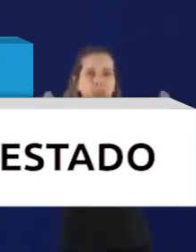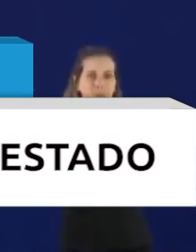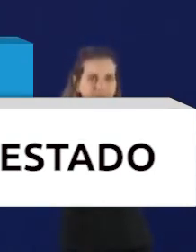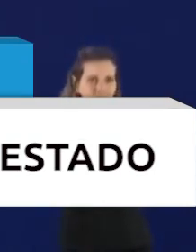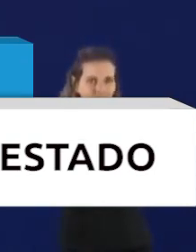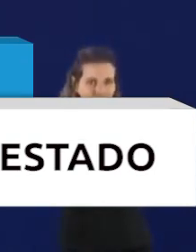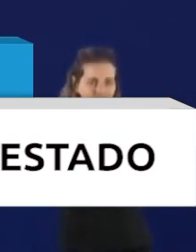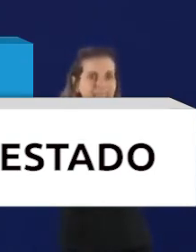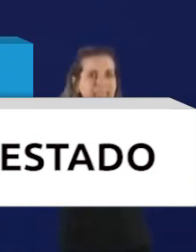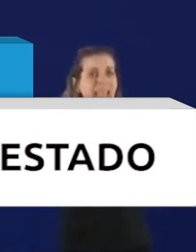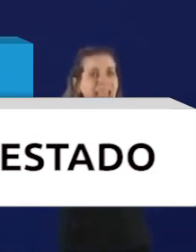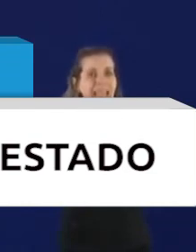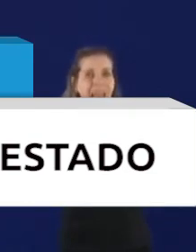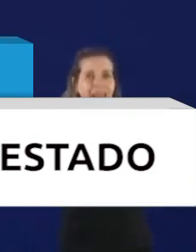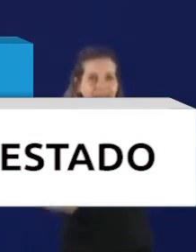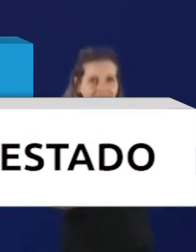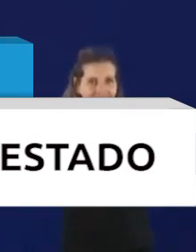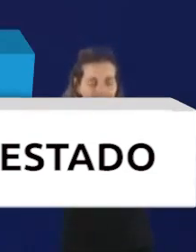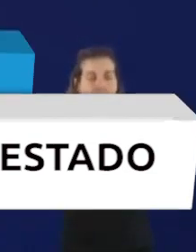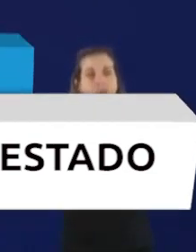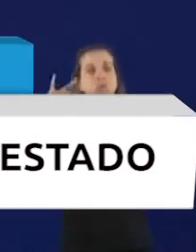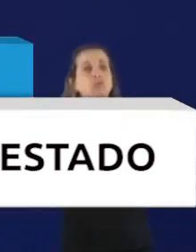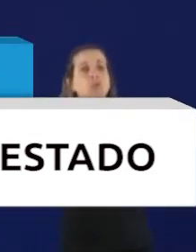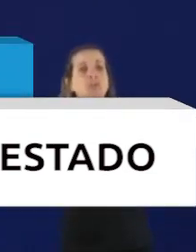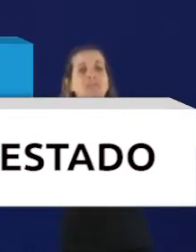Estado. Y en términos de subsecretarías,